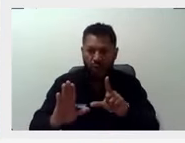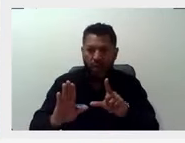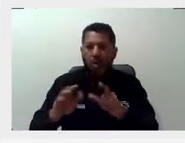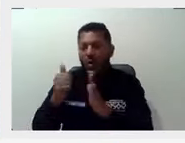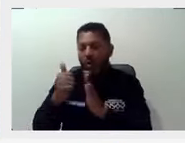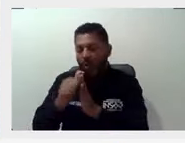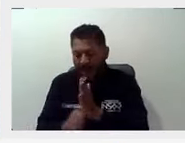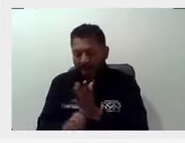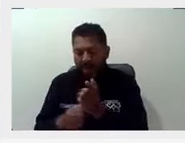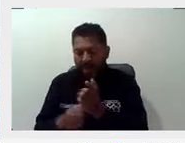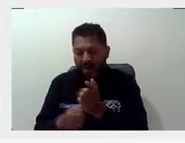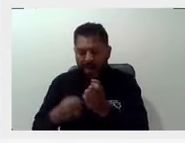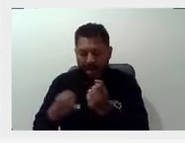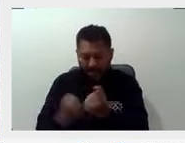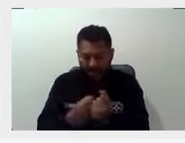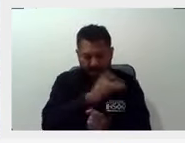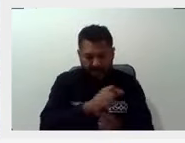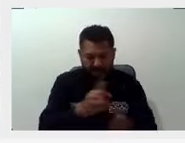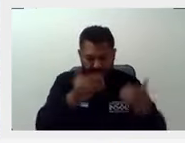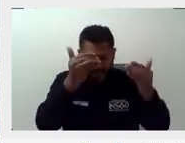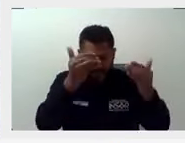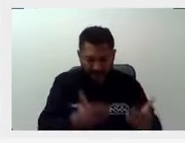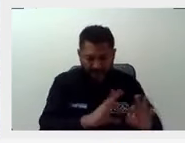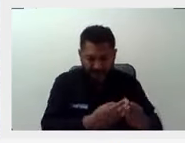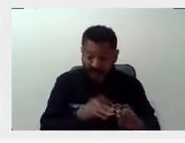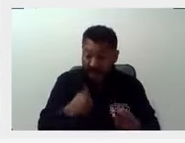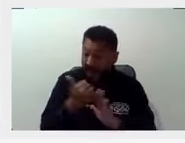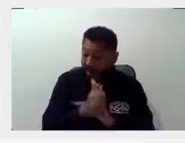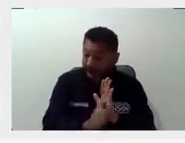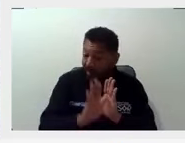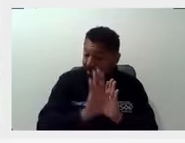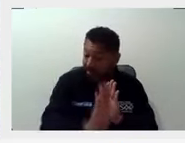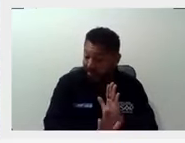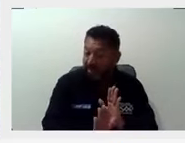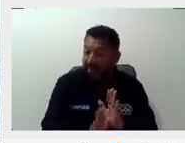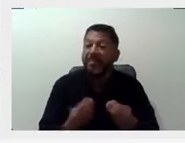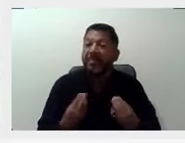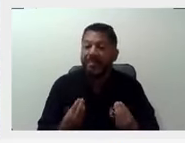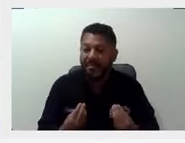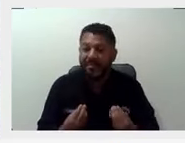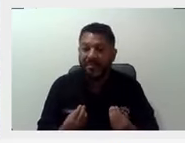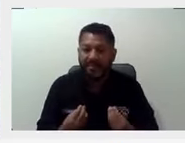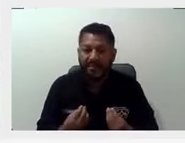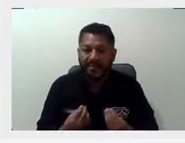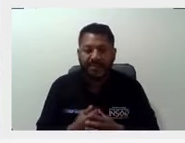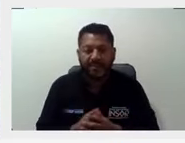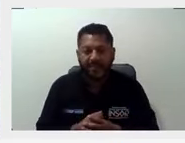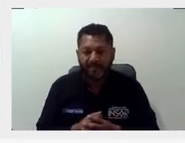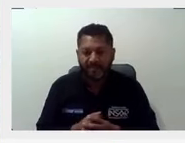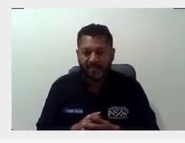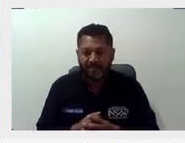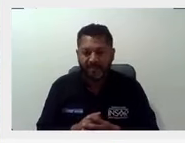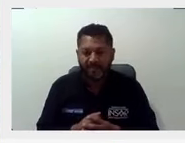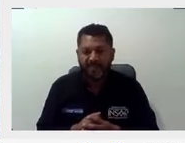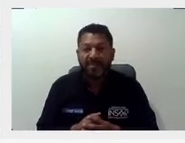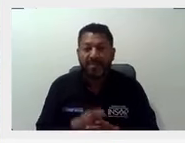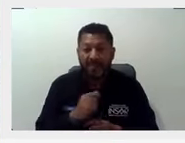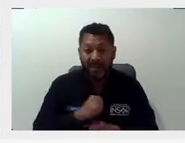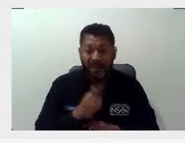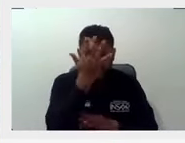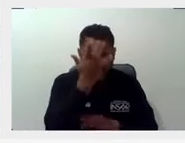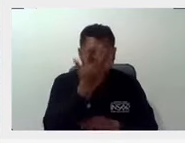con Discapacidad y sus Familias. El programa PRADIF en este momento tiene un Facebook, y en el